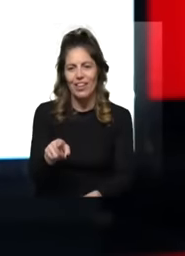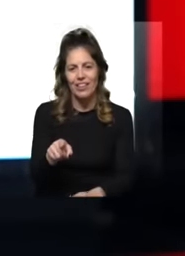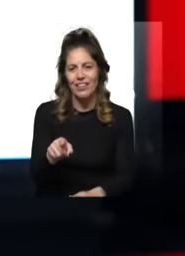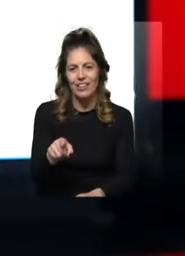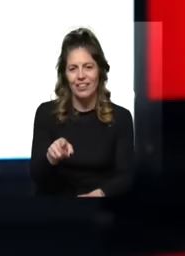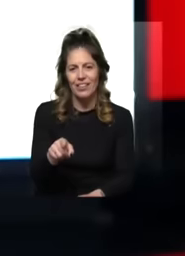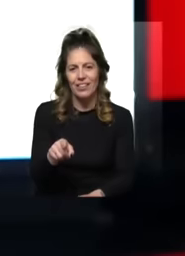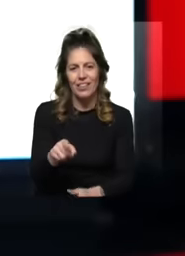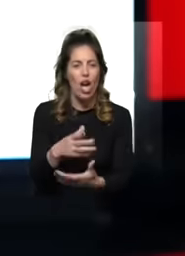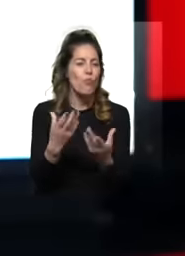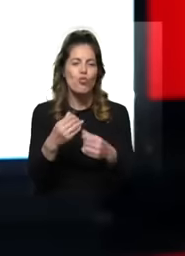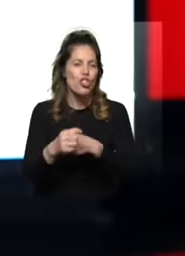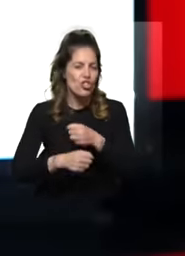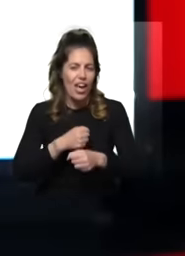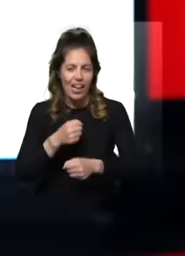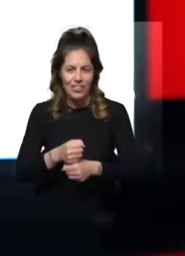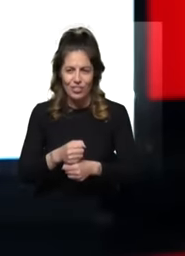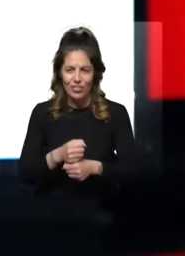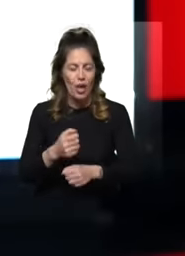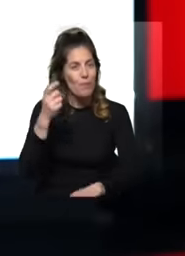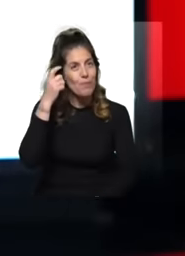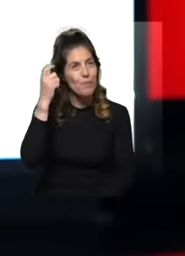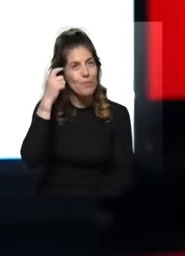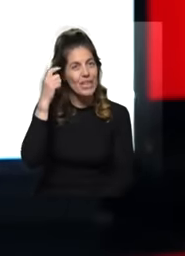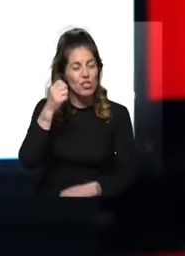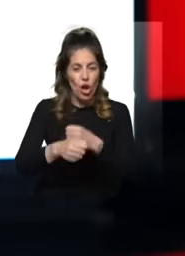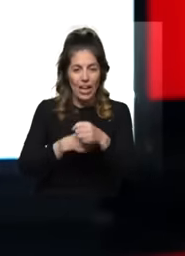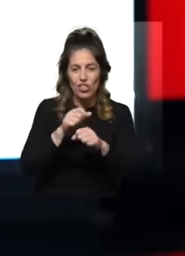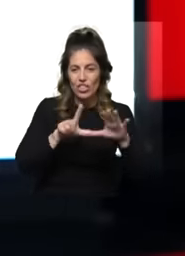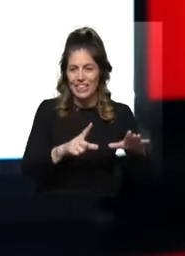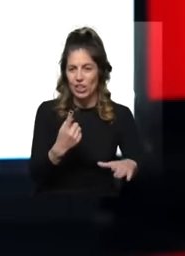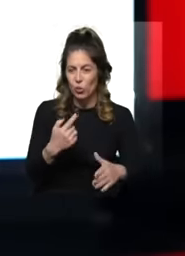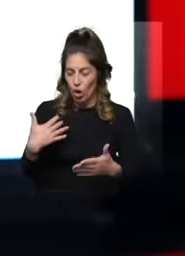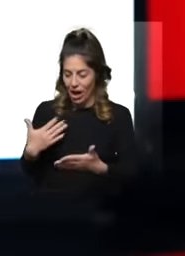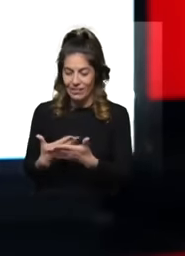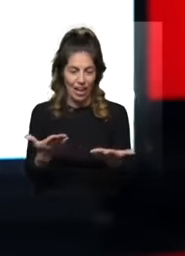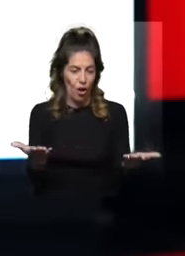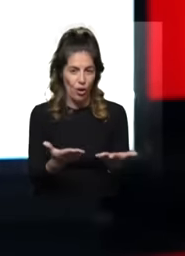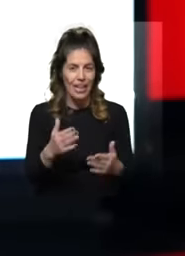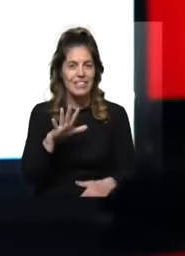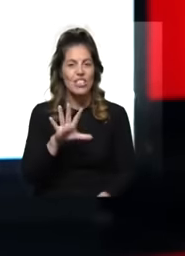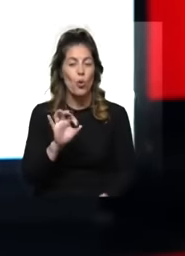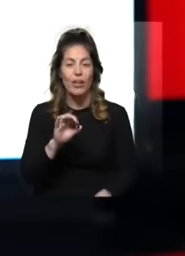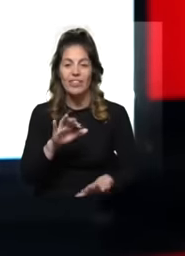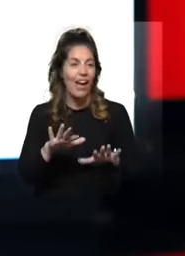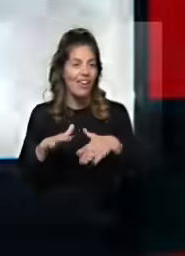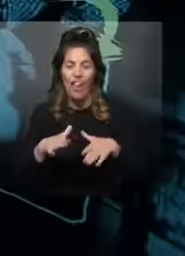Y son muchos años, ¿viste? Me pongo a pensar y desde el año 71 hasta ahora. Son 50 y pico de años,